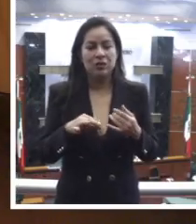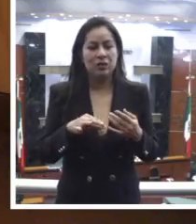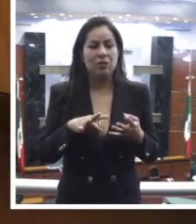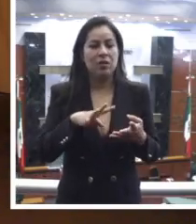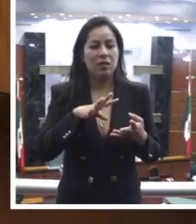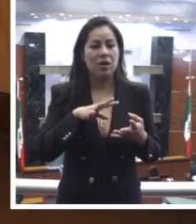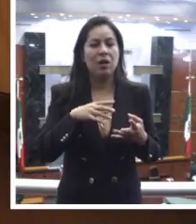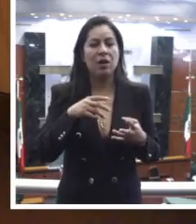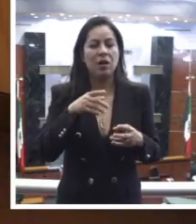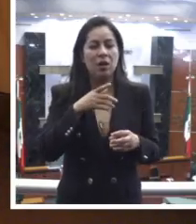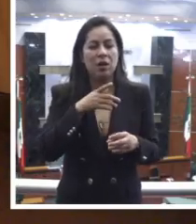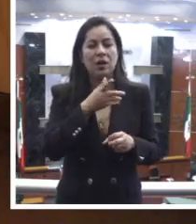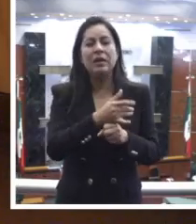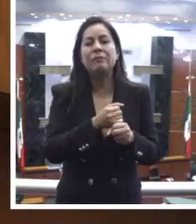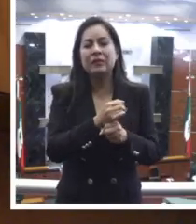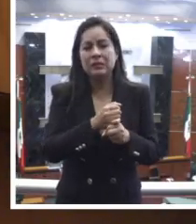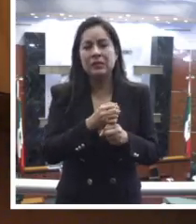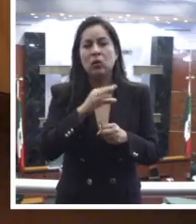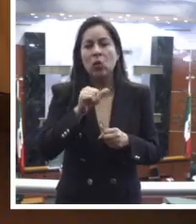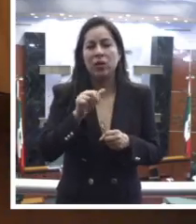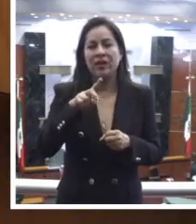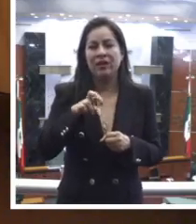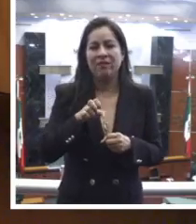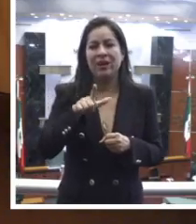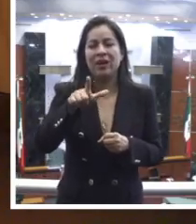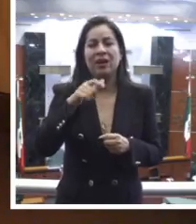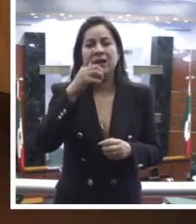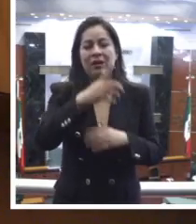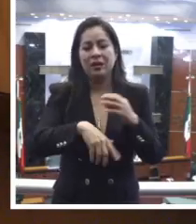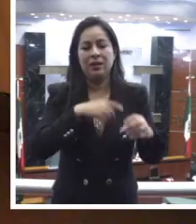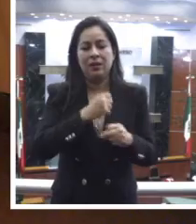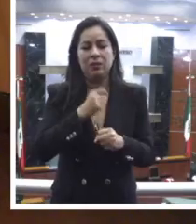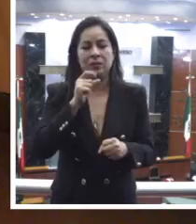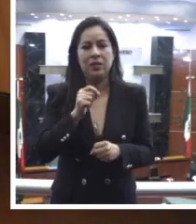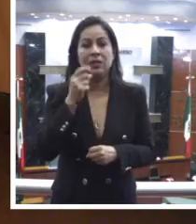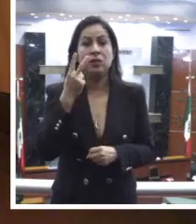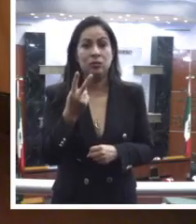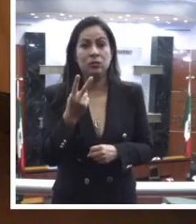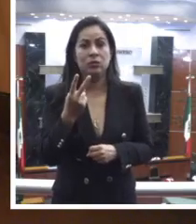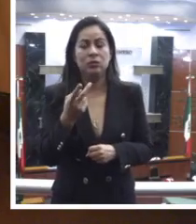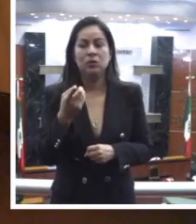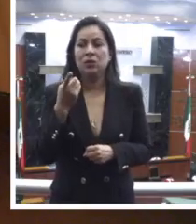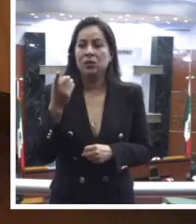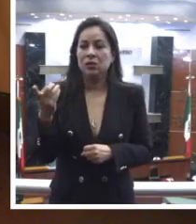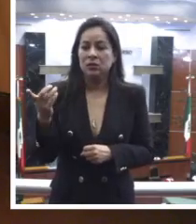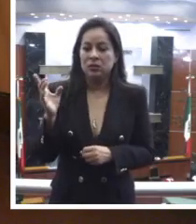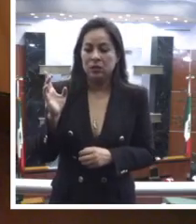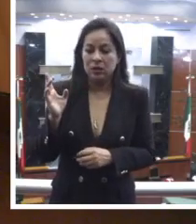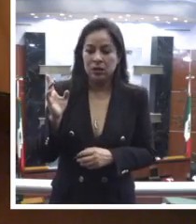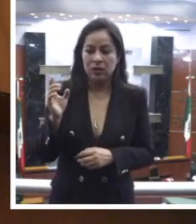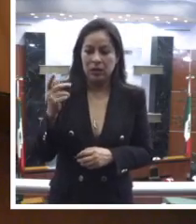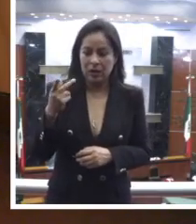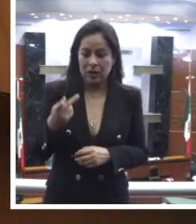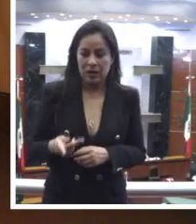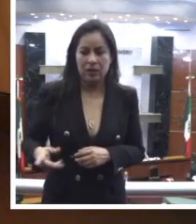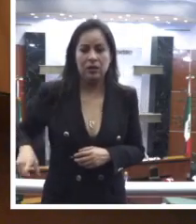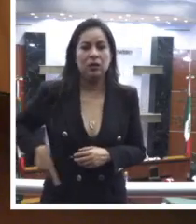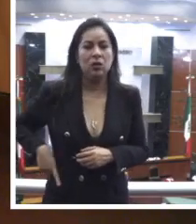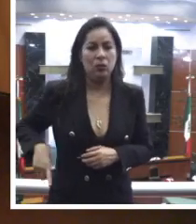que hizo el Coneval en el año 2022, que le tocó a este